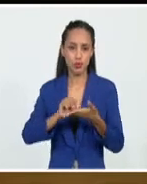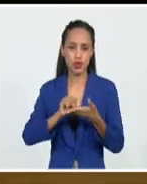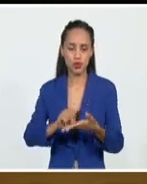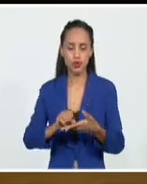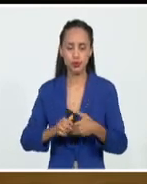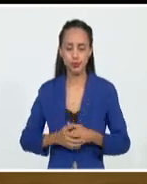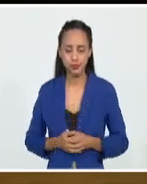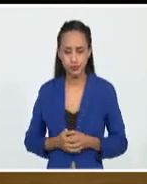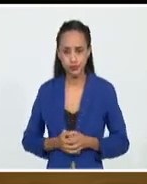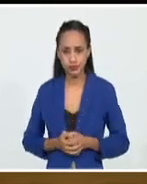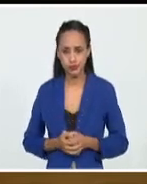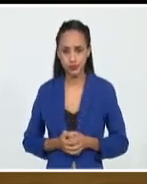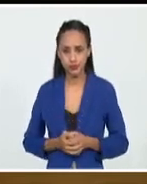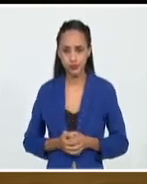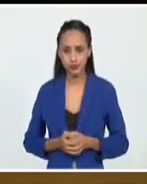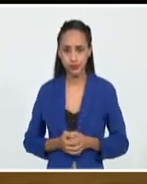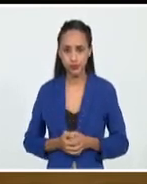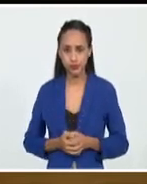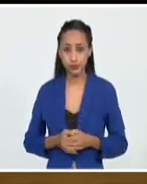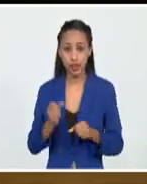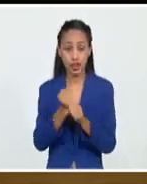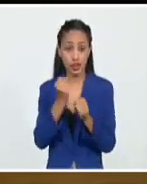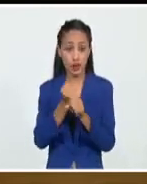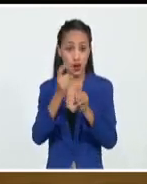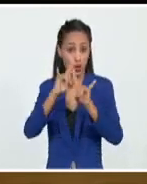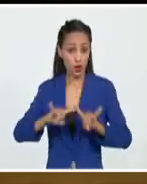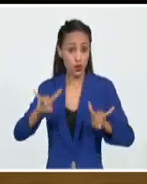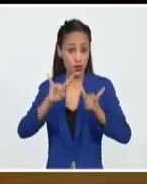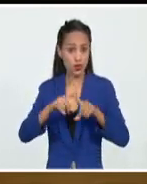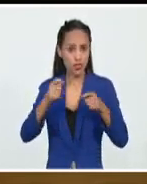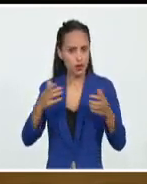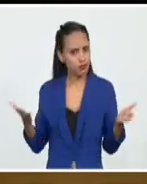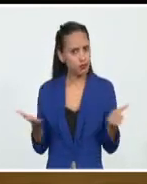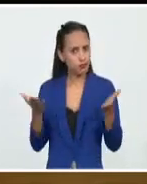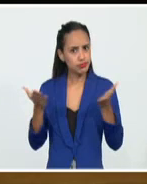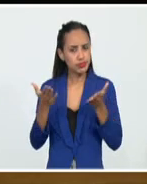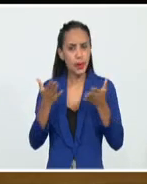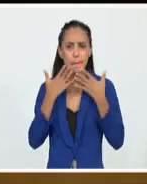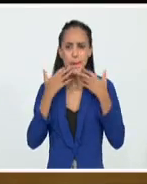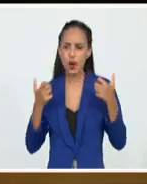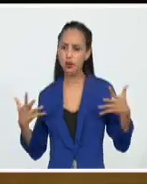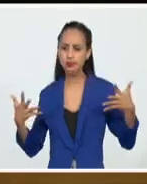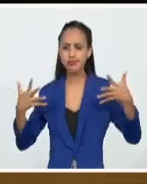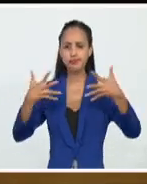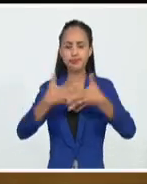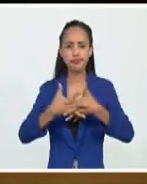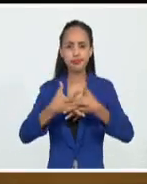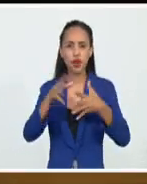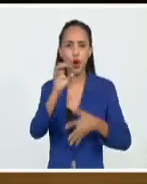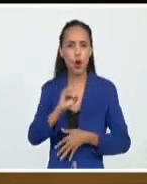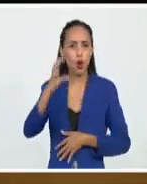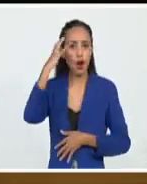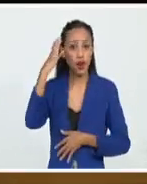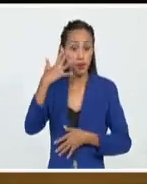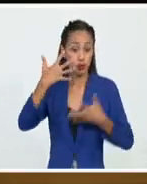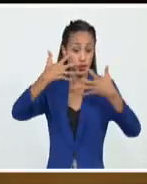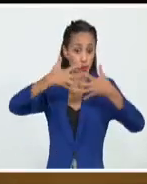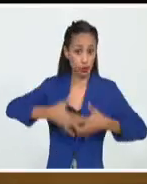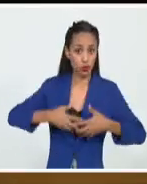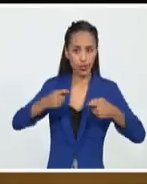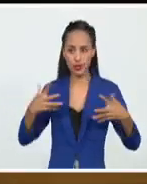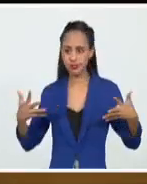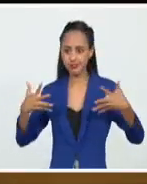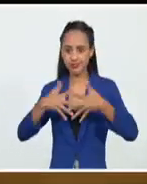Consolidar el papel de las universidades y fortalecer sus relaciones con las entidades de la producción,